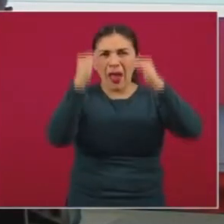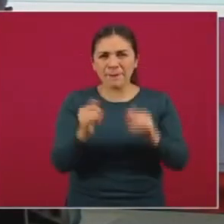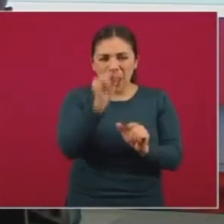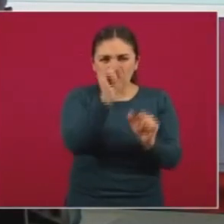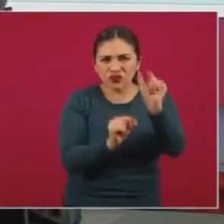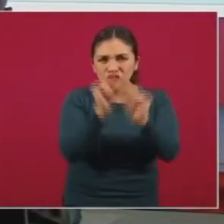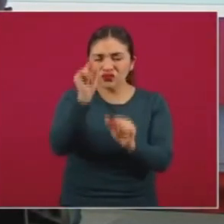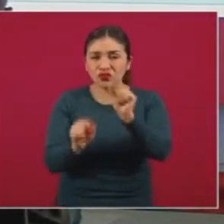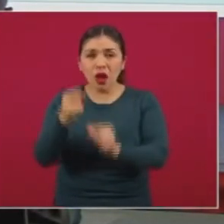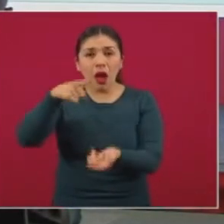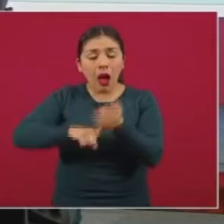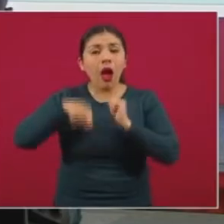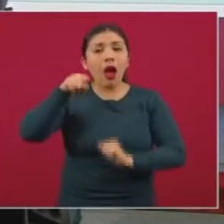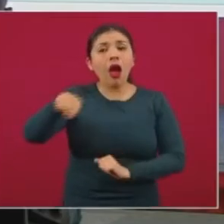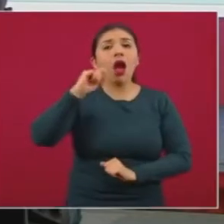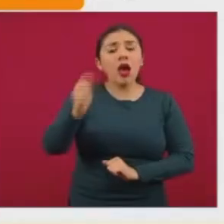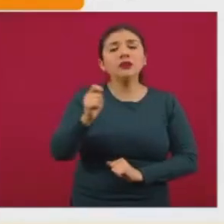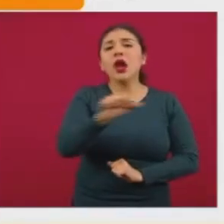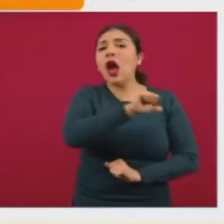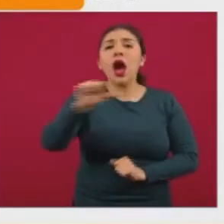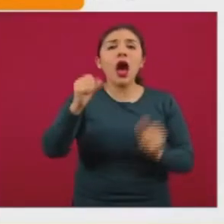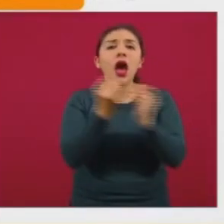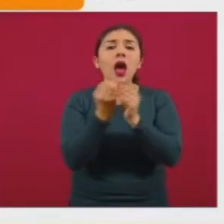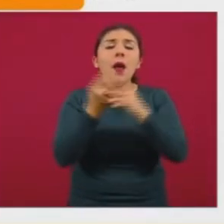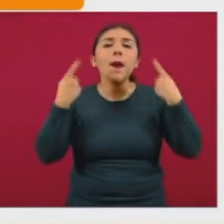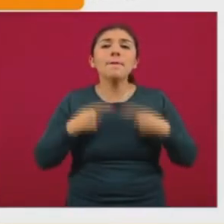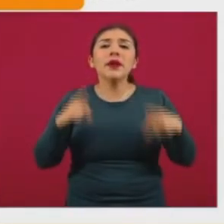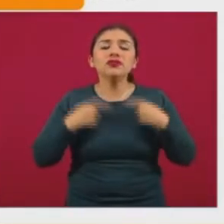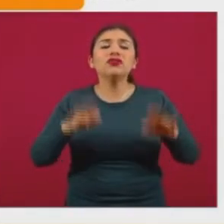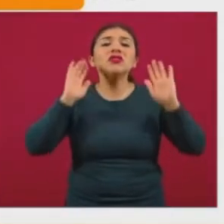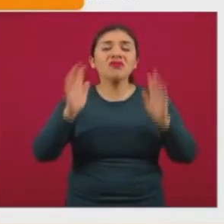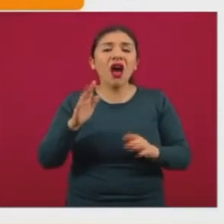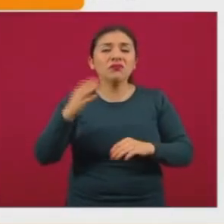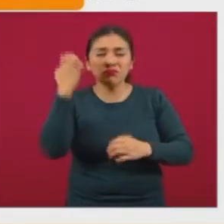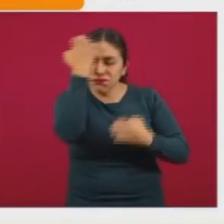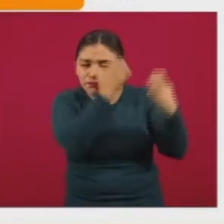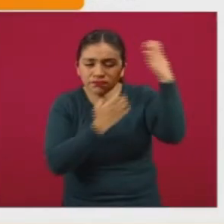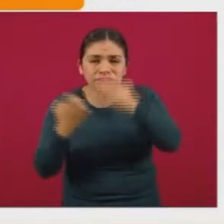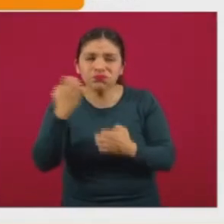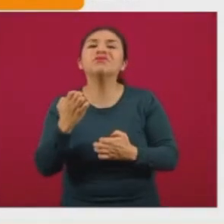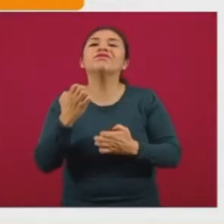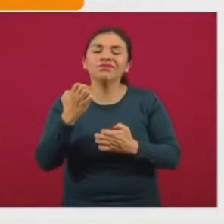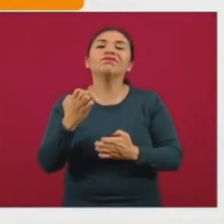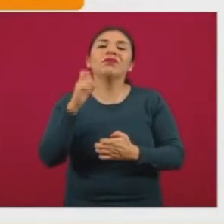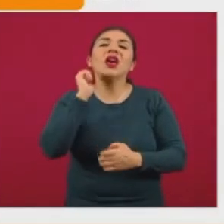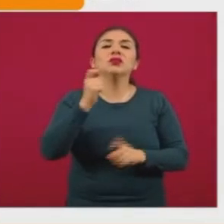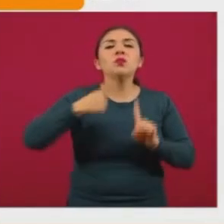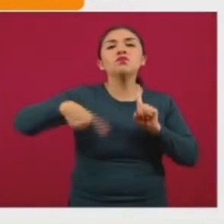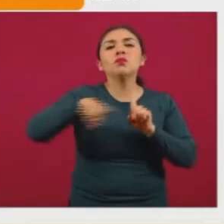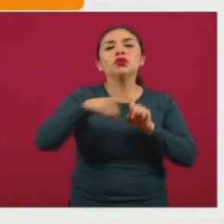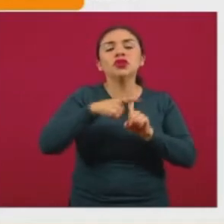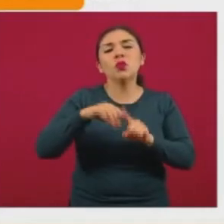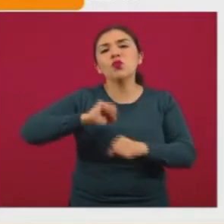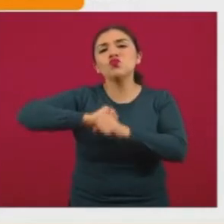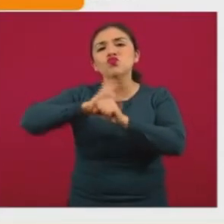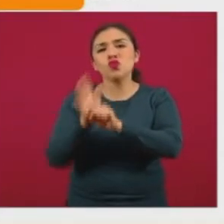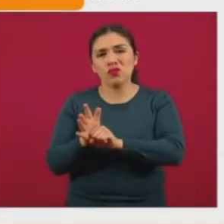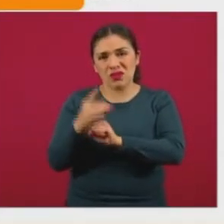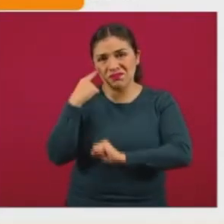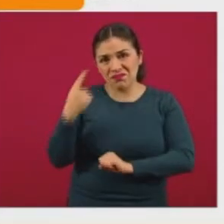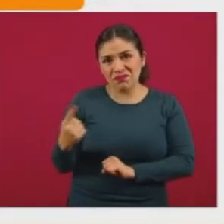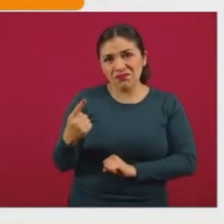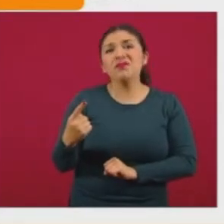inferior, tenemos distribuidas aquellas personas que también han sido ya confirmadas, son los casos confirmados de